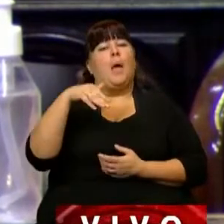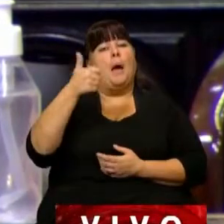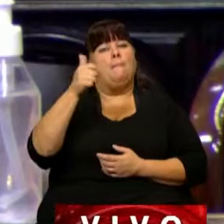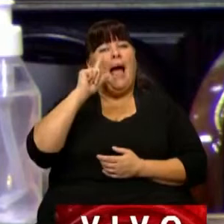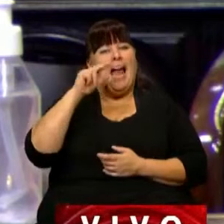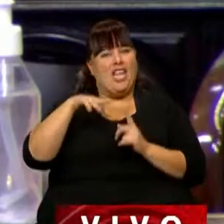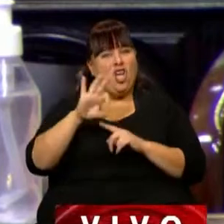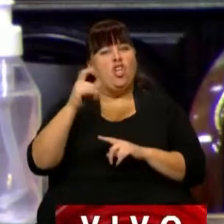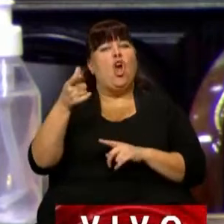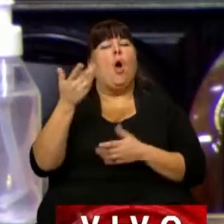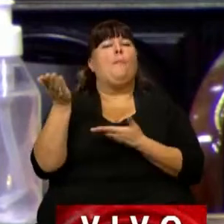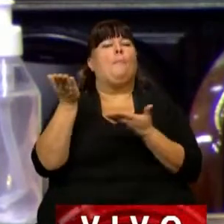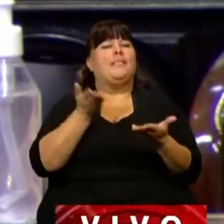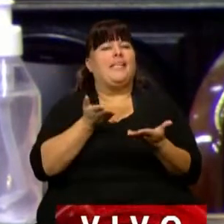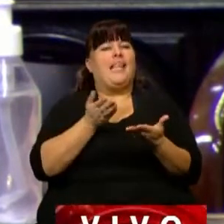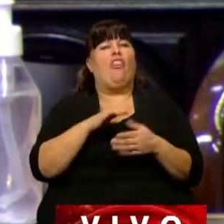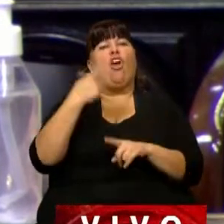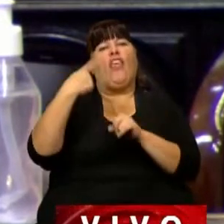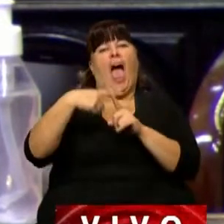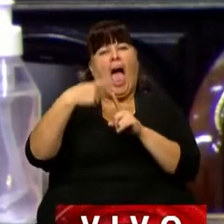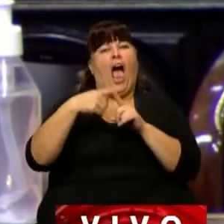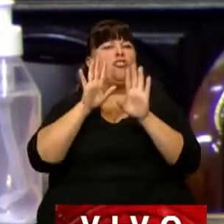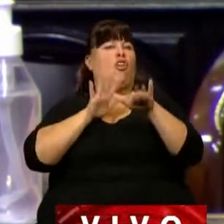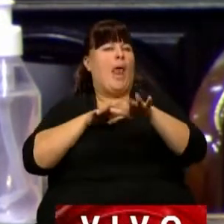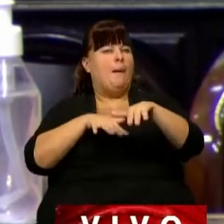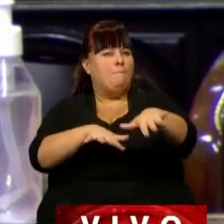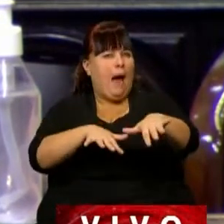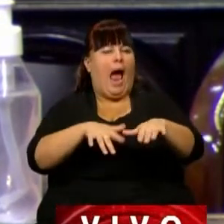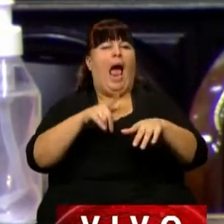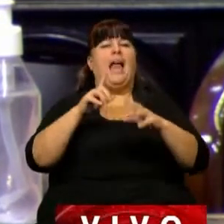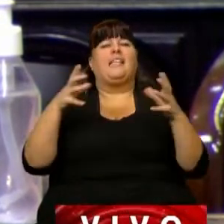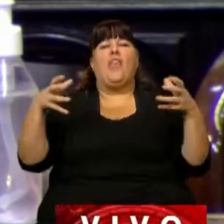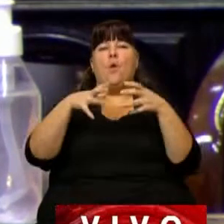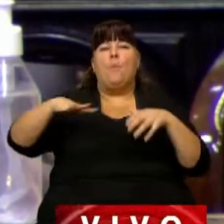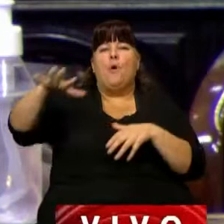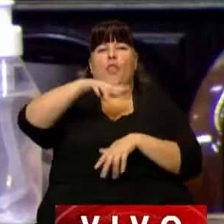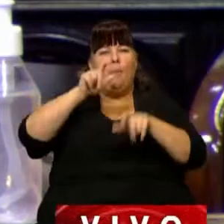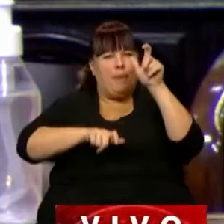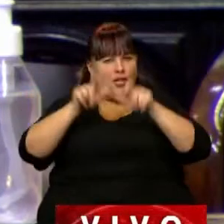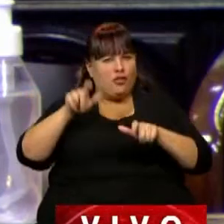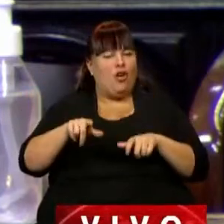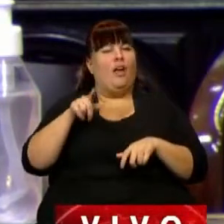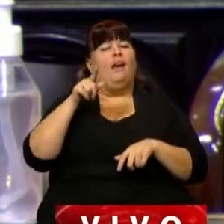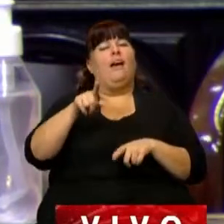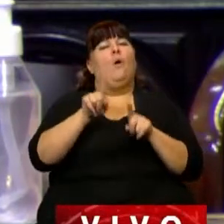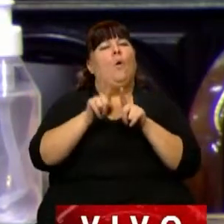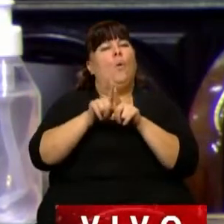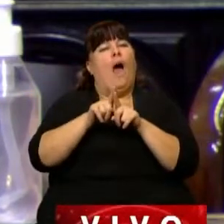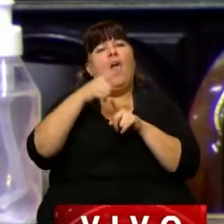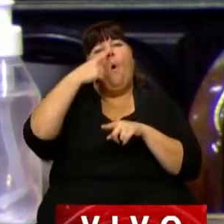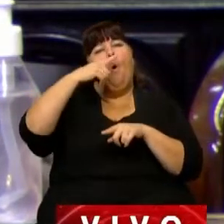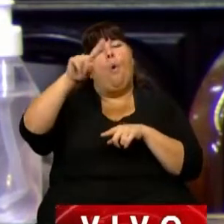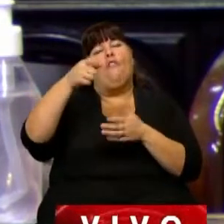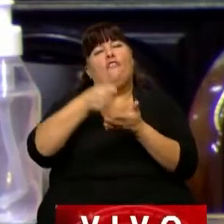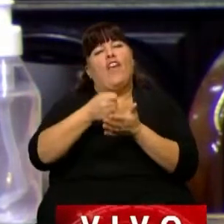Mariño era presentador de los actos, de las movilizaciones, del campo popular, y él con una sonda, al final